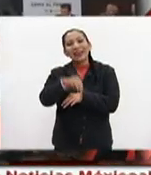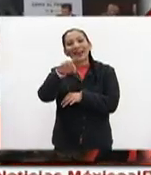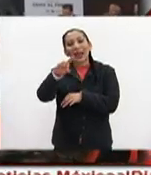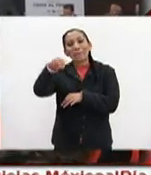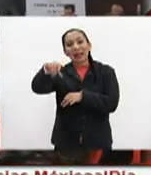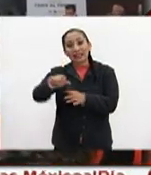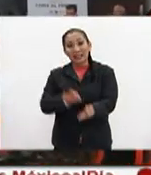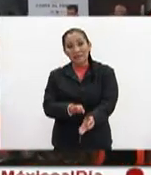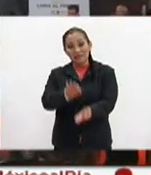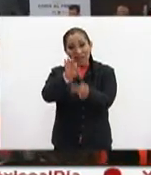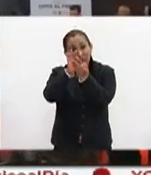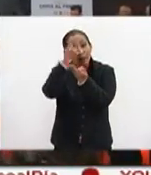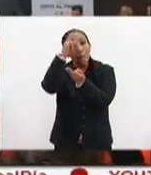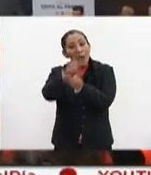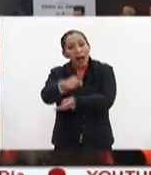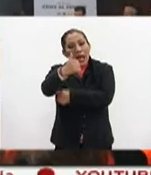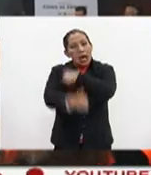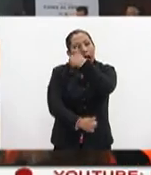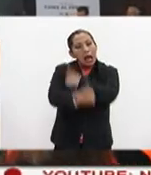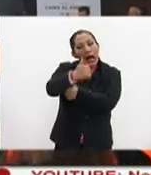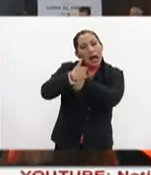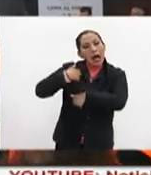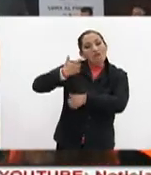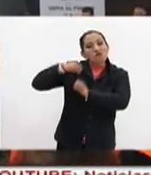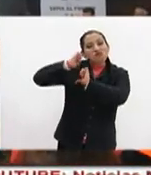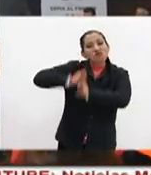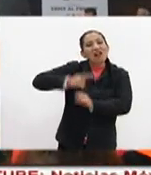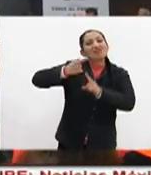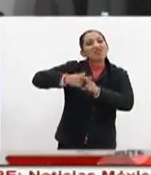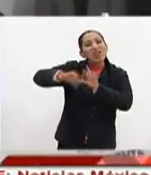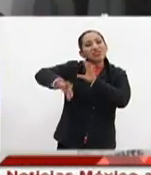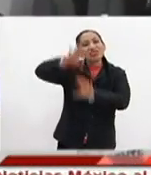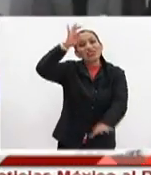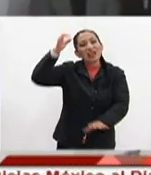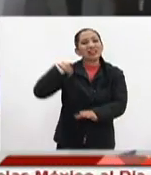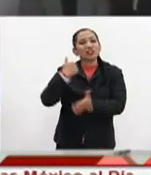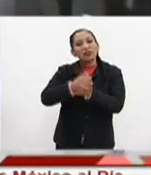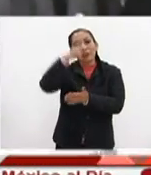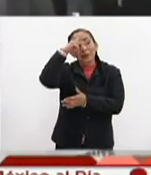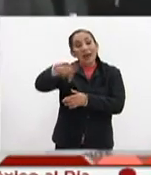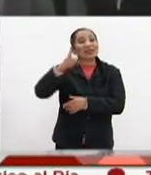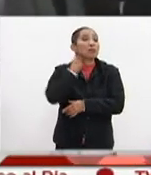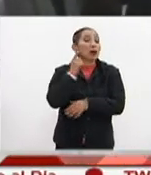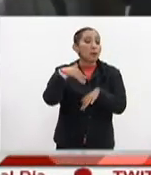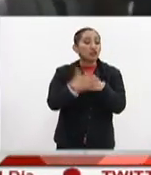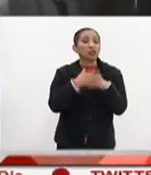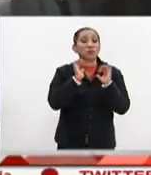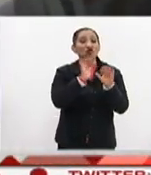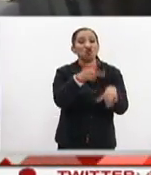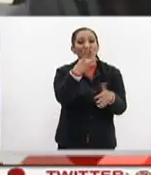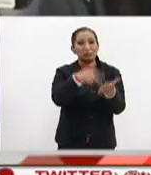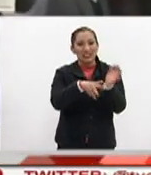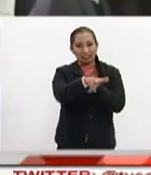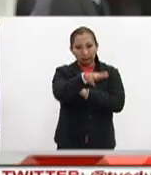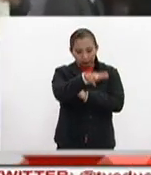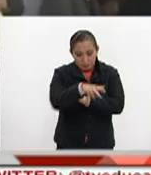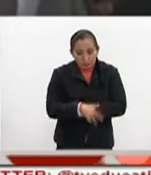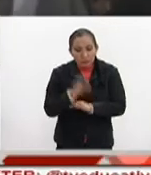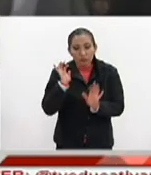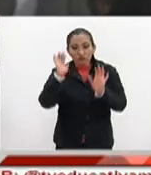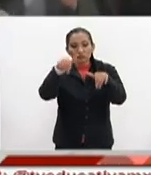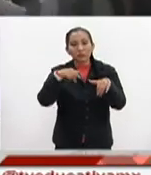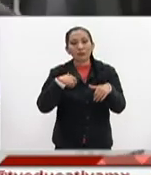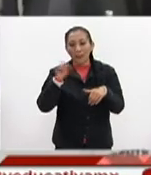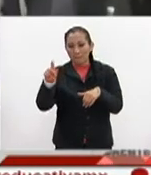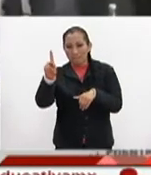al frente para competir por la jefatura de gobierno y las diputaciones en las elecciones del 2018. Al registro acudieron